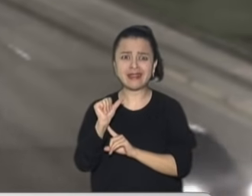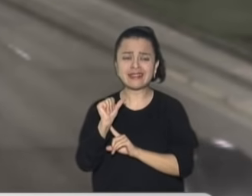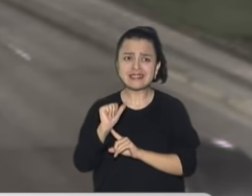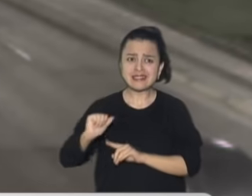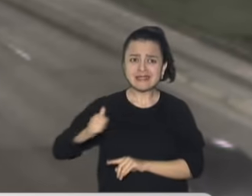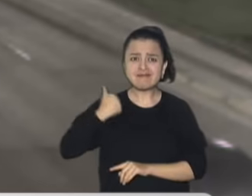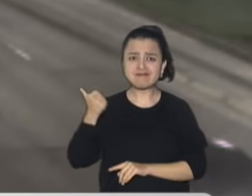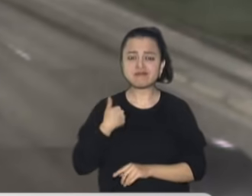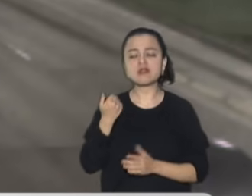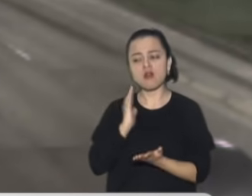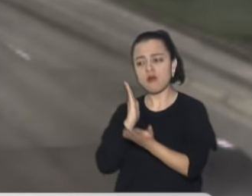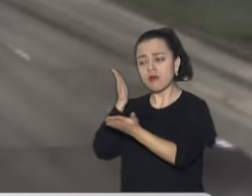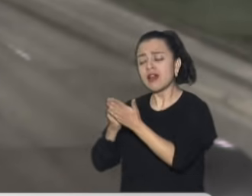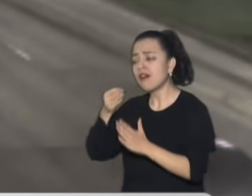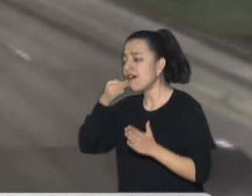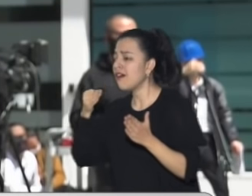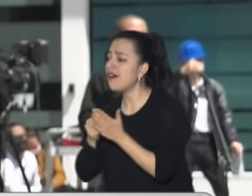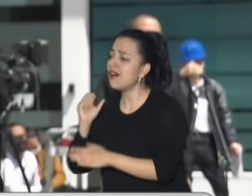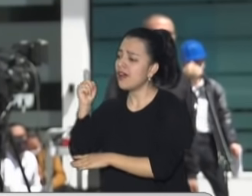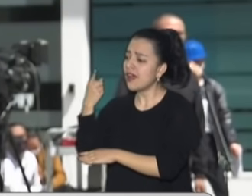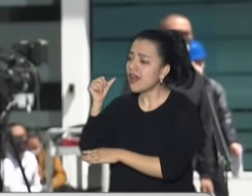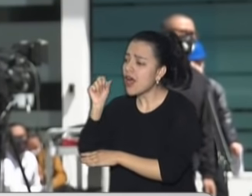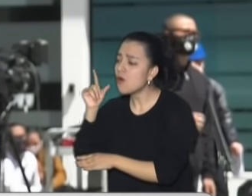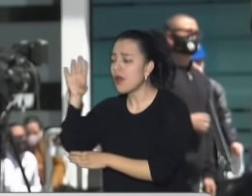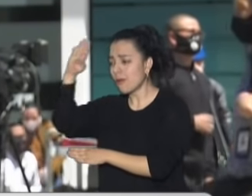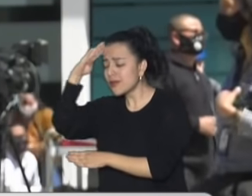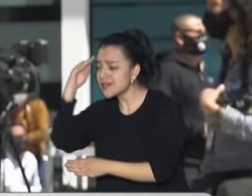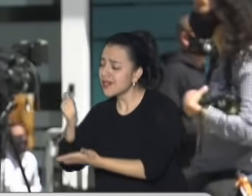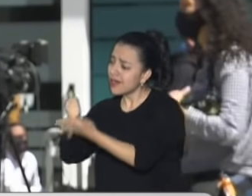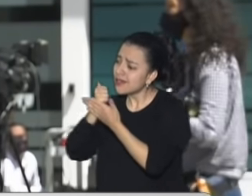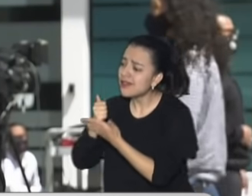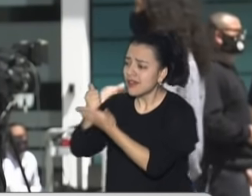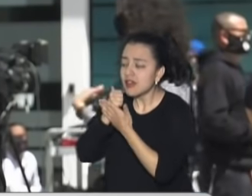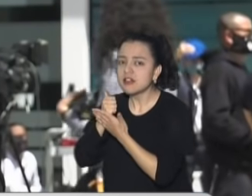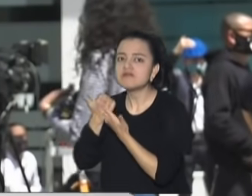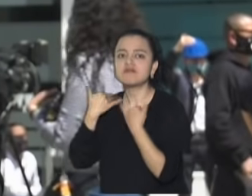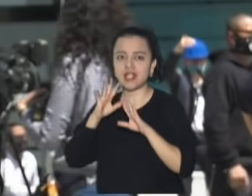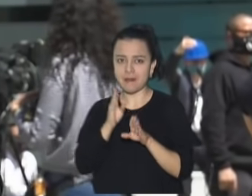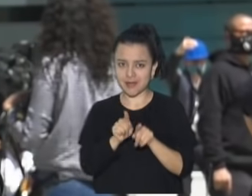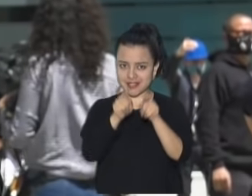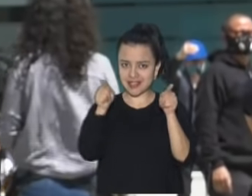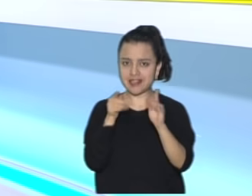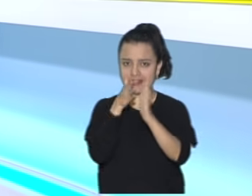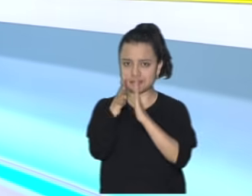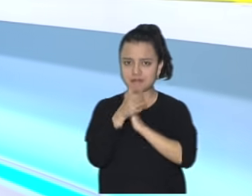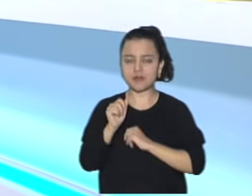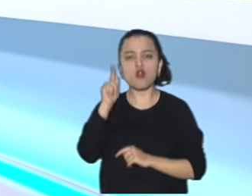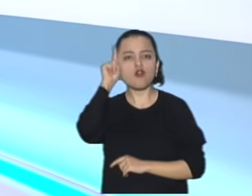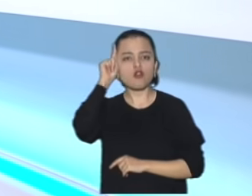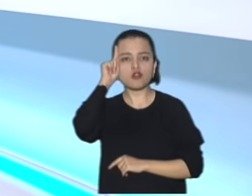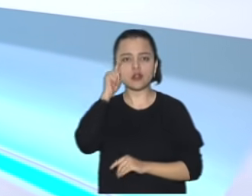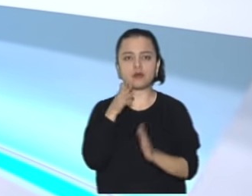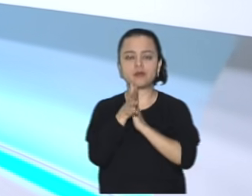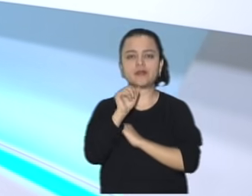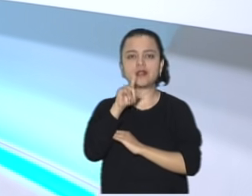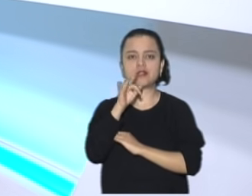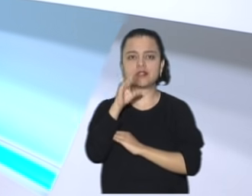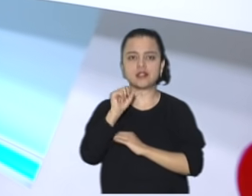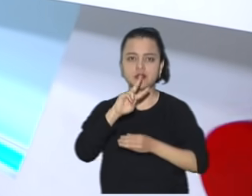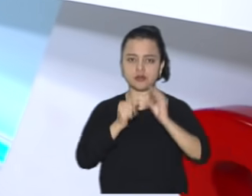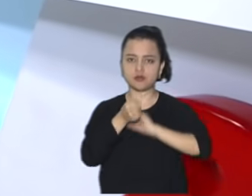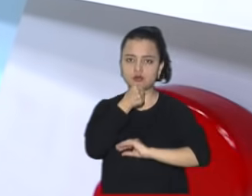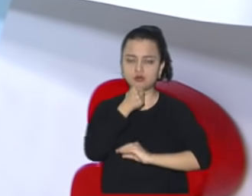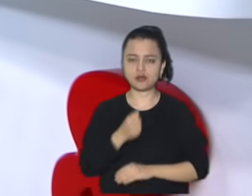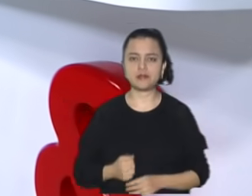el Gaula de la policía. El desarrollo de estas noticias a las 12 del mediodía. Yo por ahora me despido desde Fontibón, informando. Stig Luengas